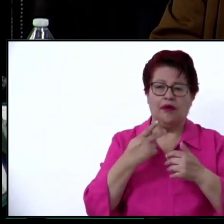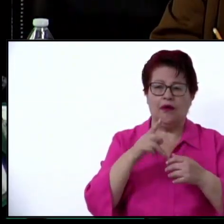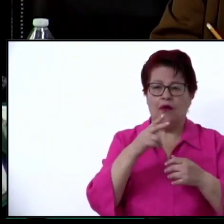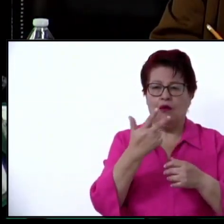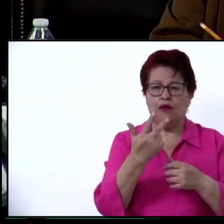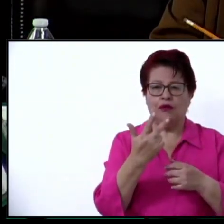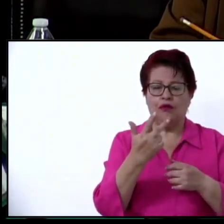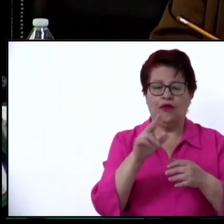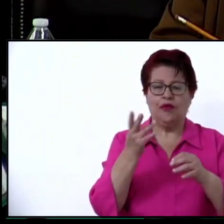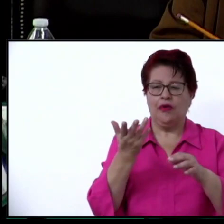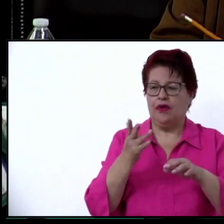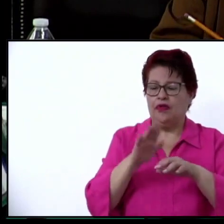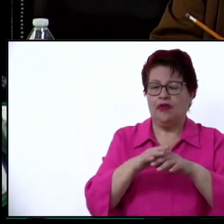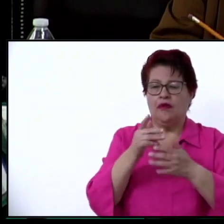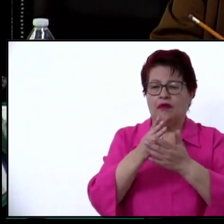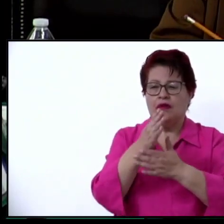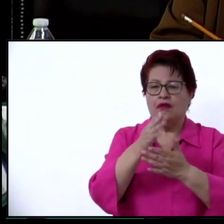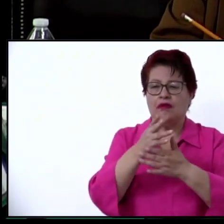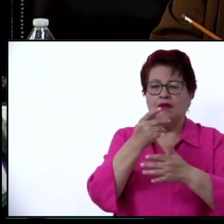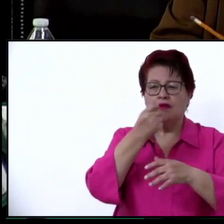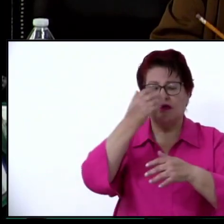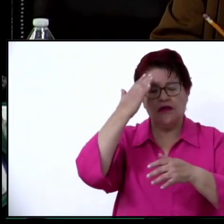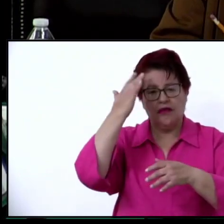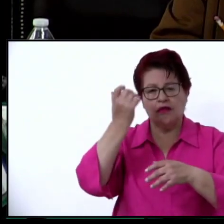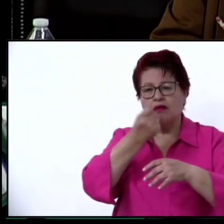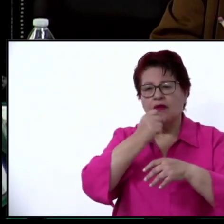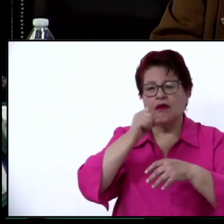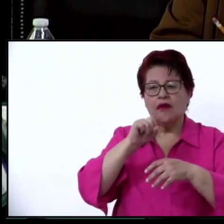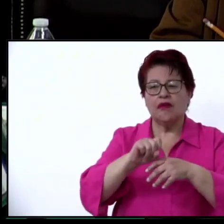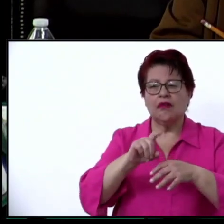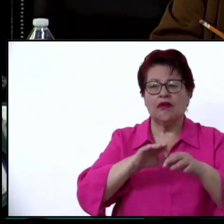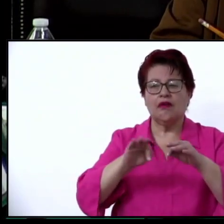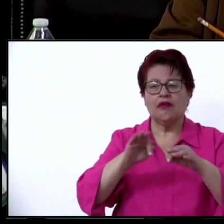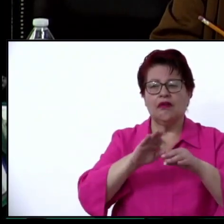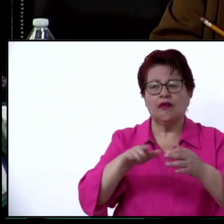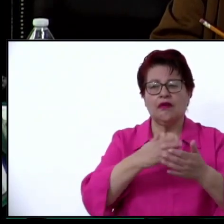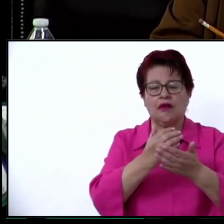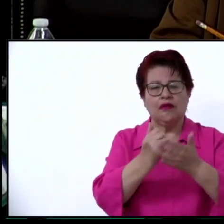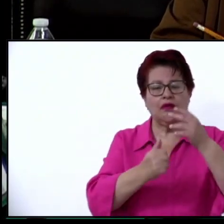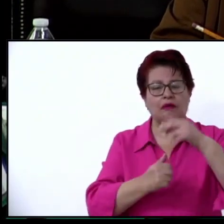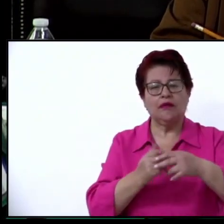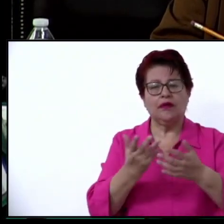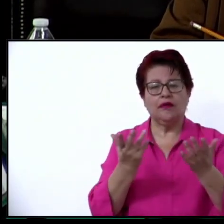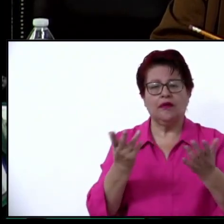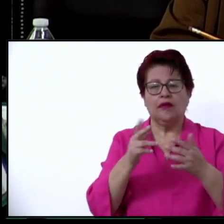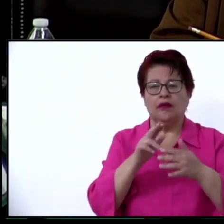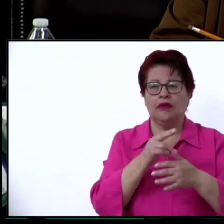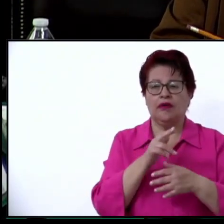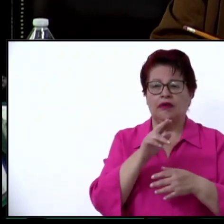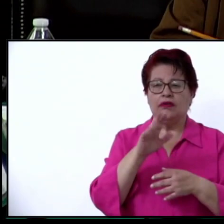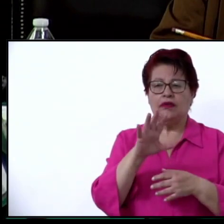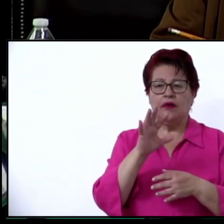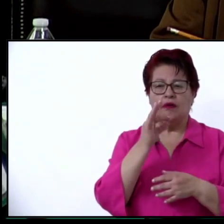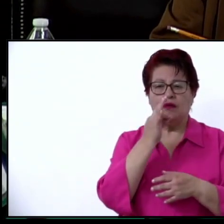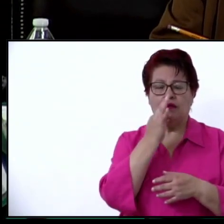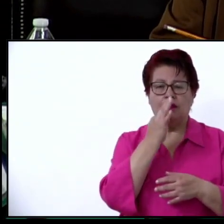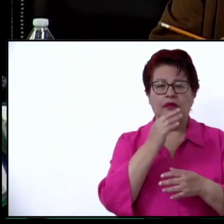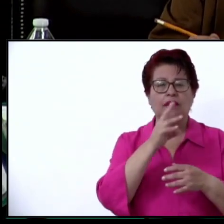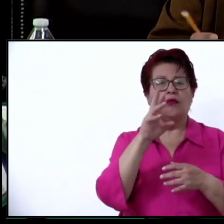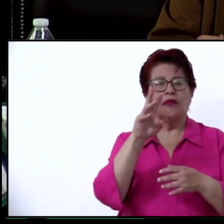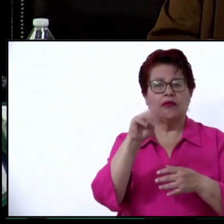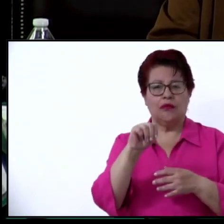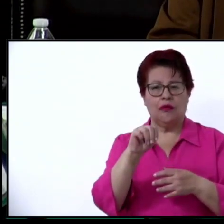8. Intervención final del secretario del Trabajo y Fomento al Empleo de la Ciudad de México, hasta por 5 minutos.